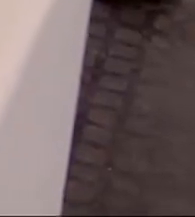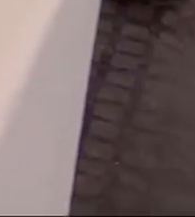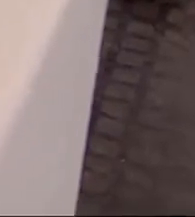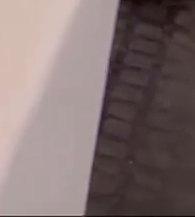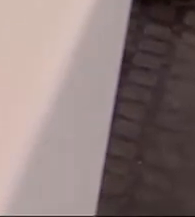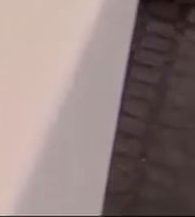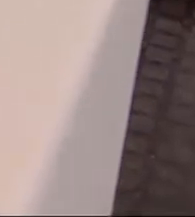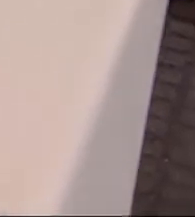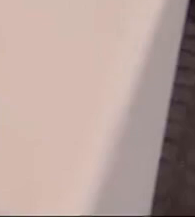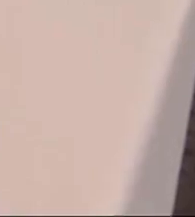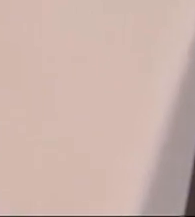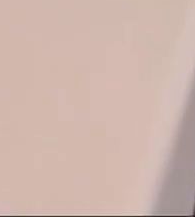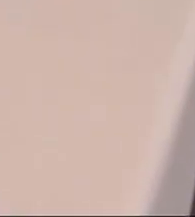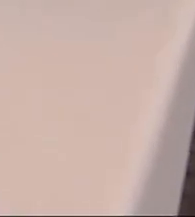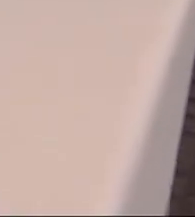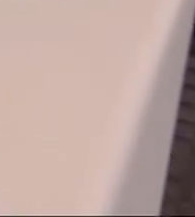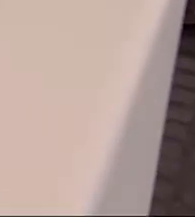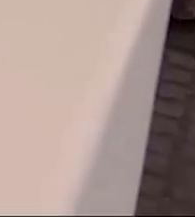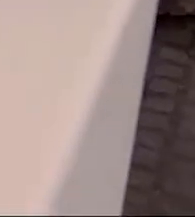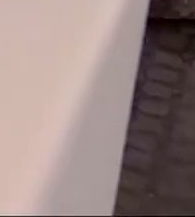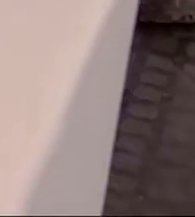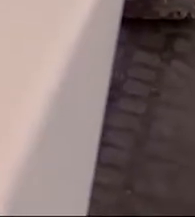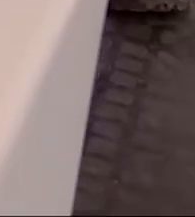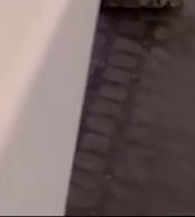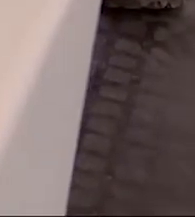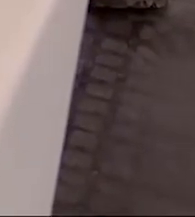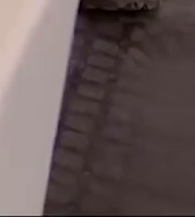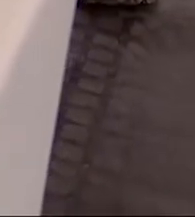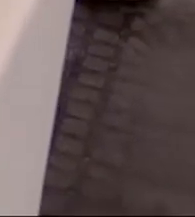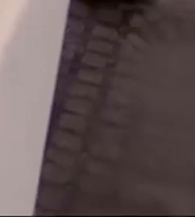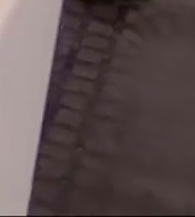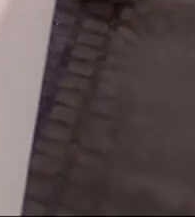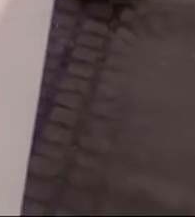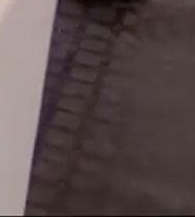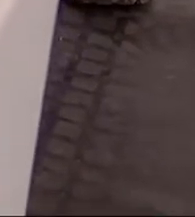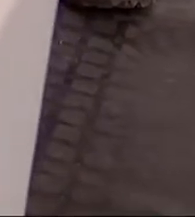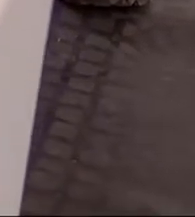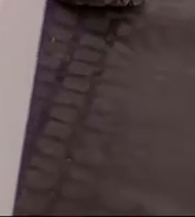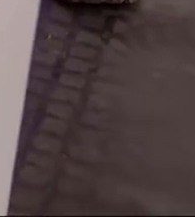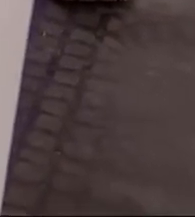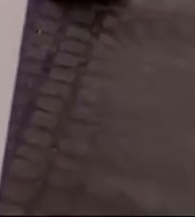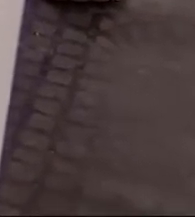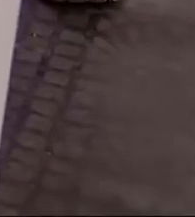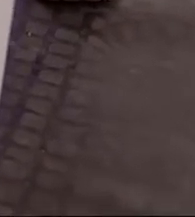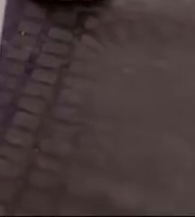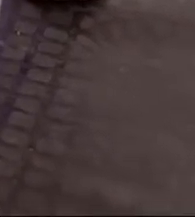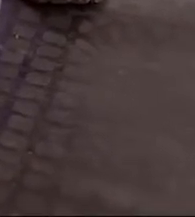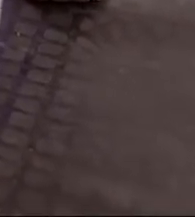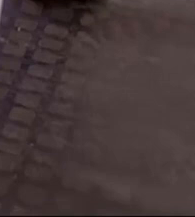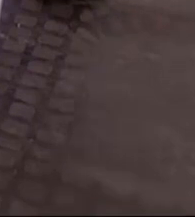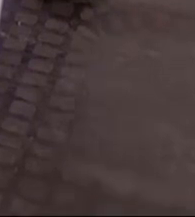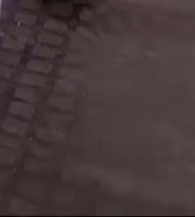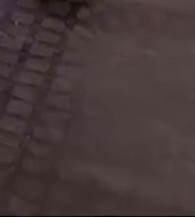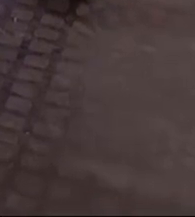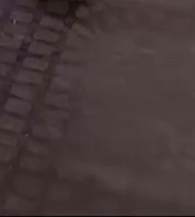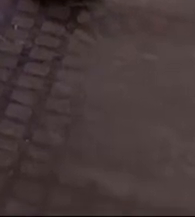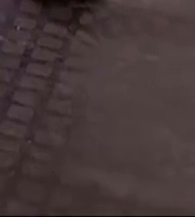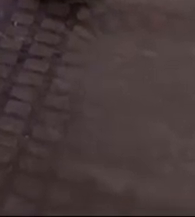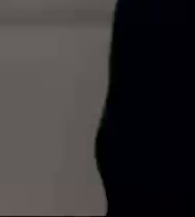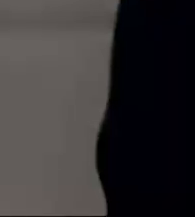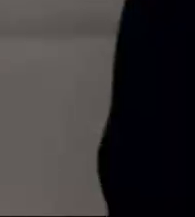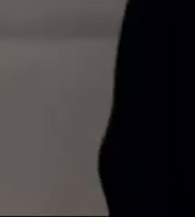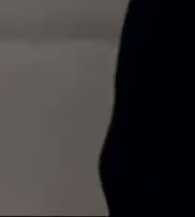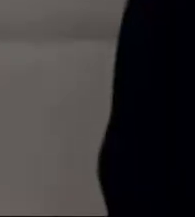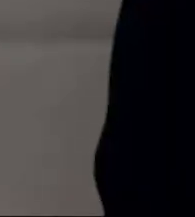la Unipaz y Barranca Bermeja, este sueño, que la educación es lo único que realmente nos hace libres y que realmente supera la pobreza, es